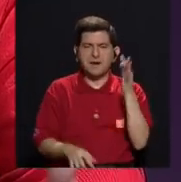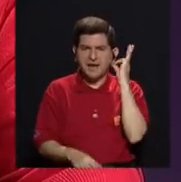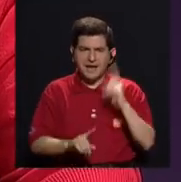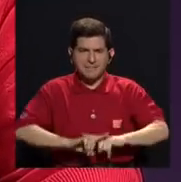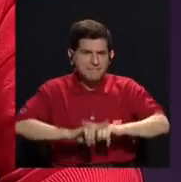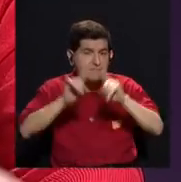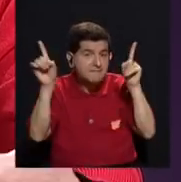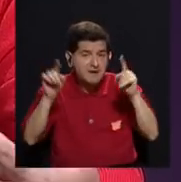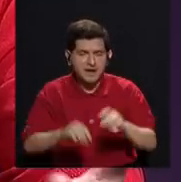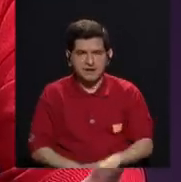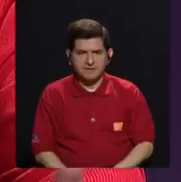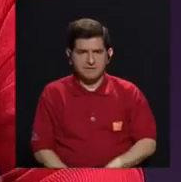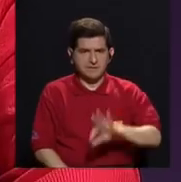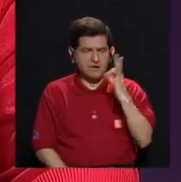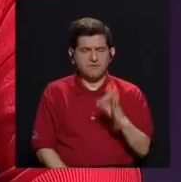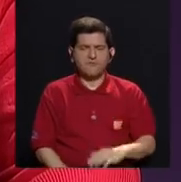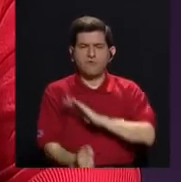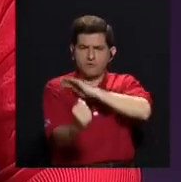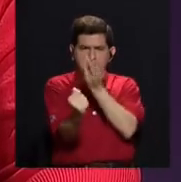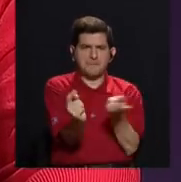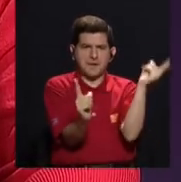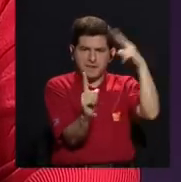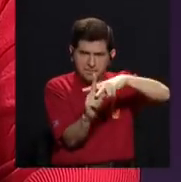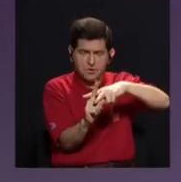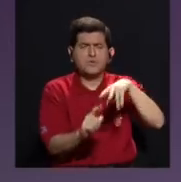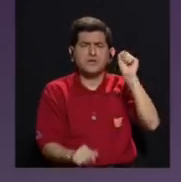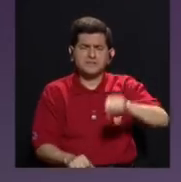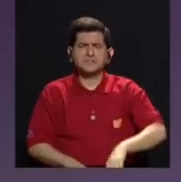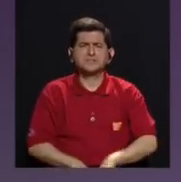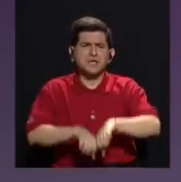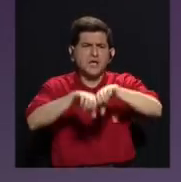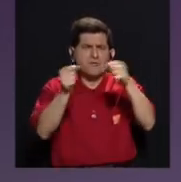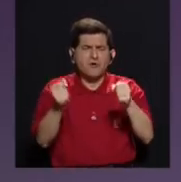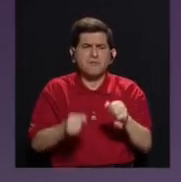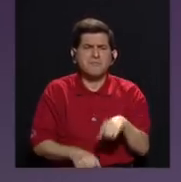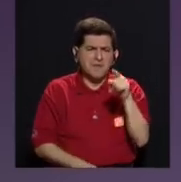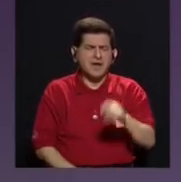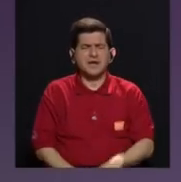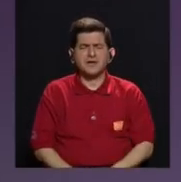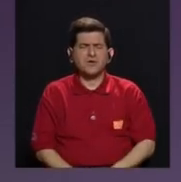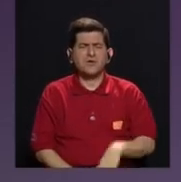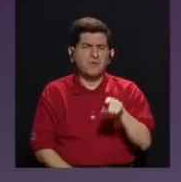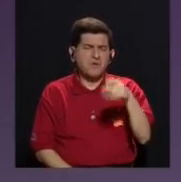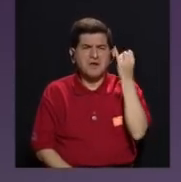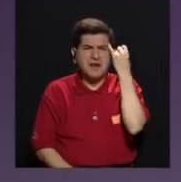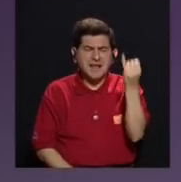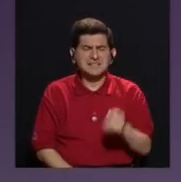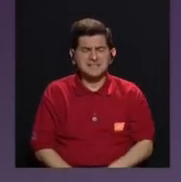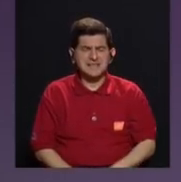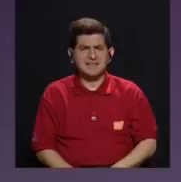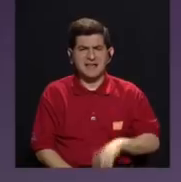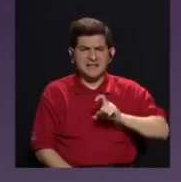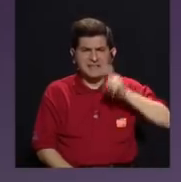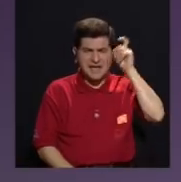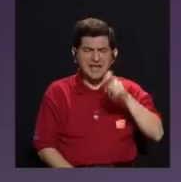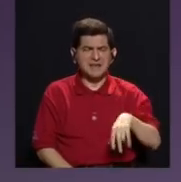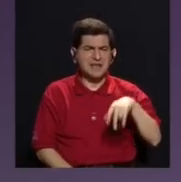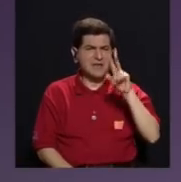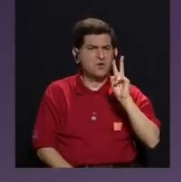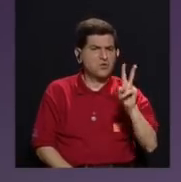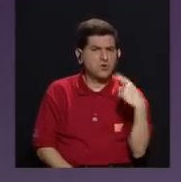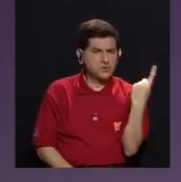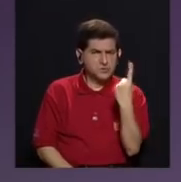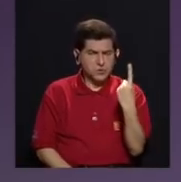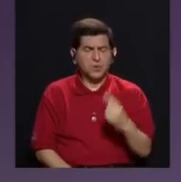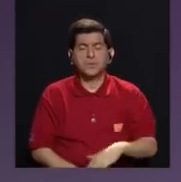verdad que es una forma de empoderamiento también me rompe con los entendidos con los binarios de género y yo creo